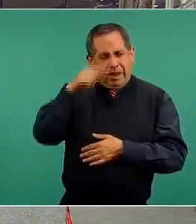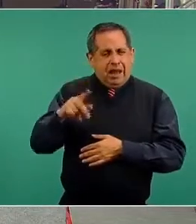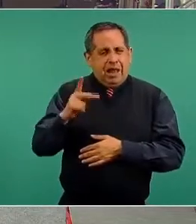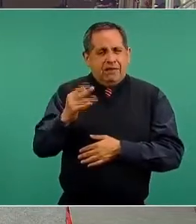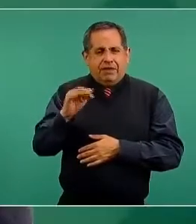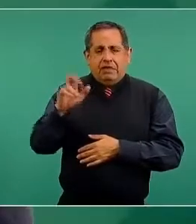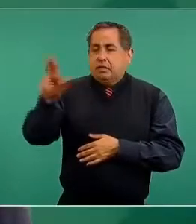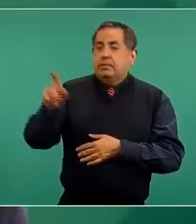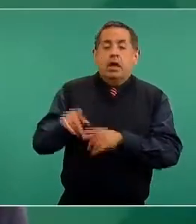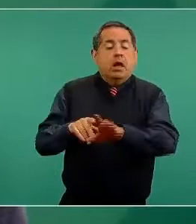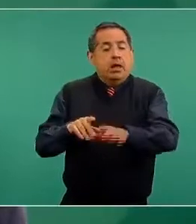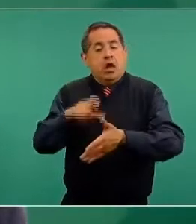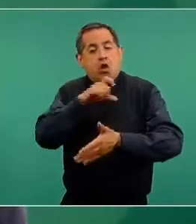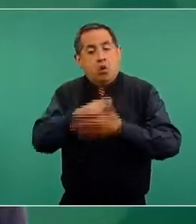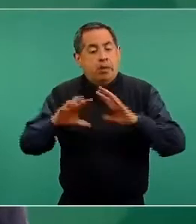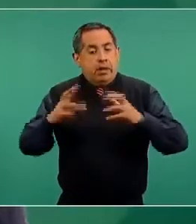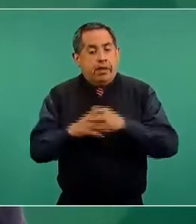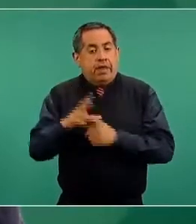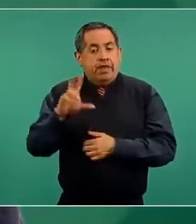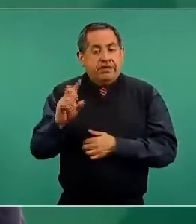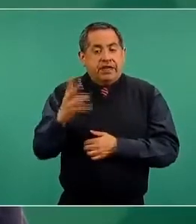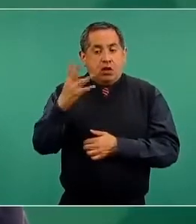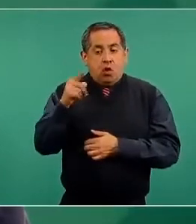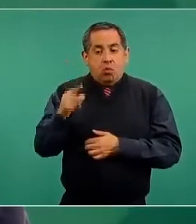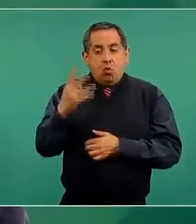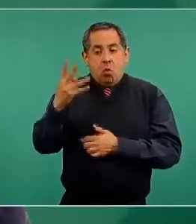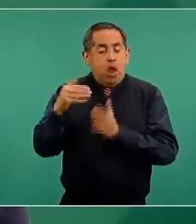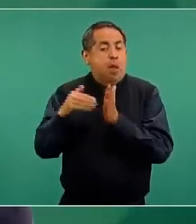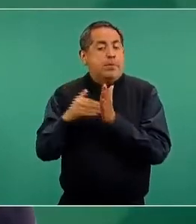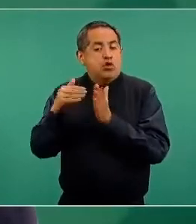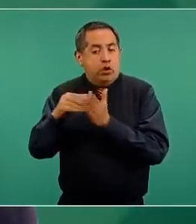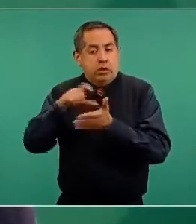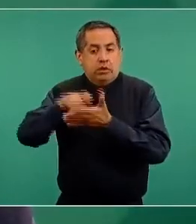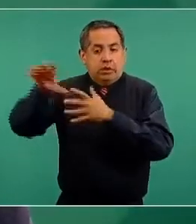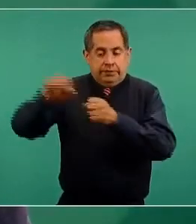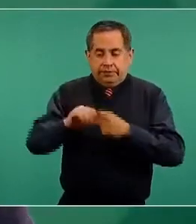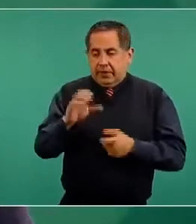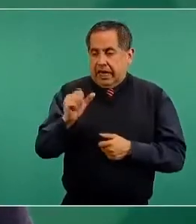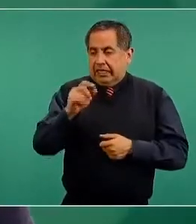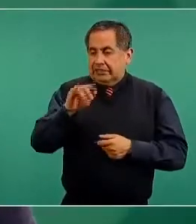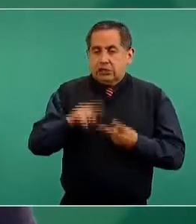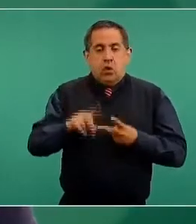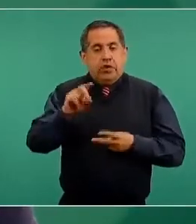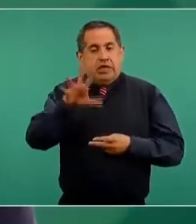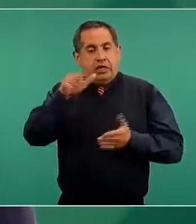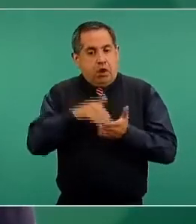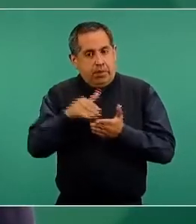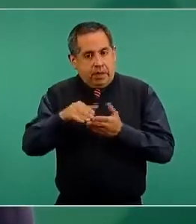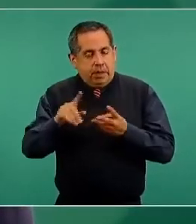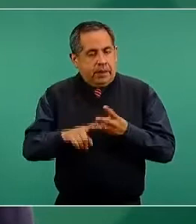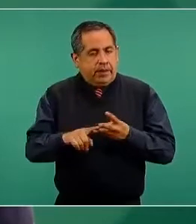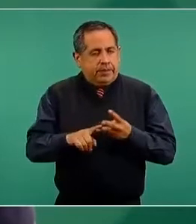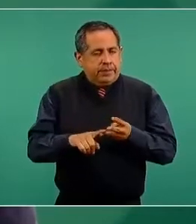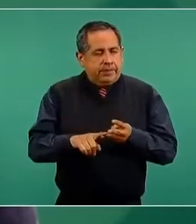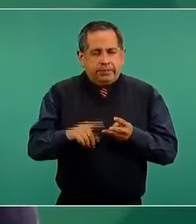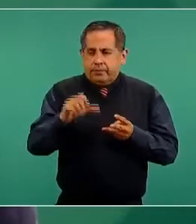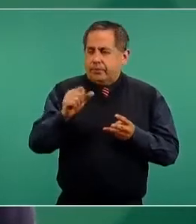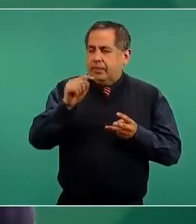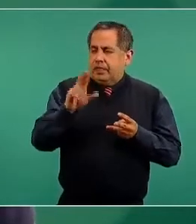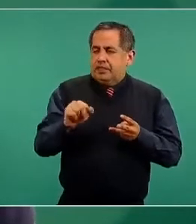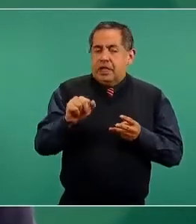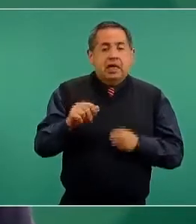A Pfizer se le van a comprar 34.4 millones, a CanSino 35 millones, a